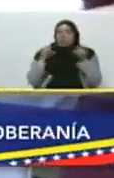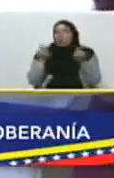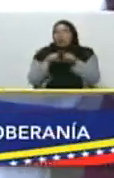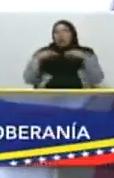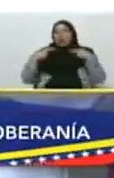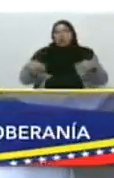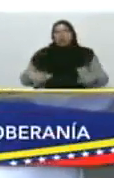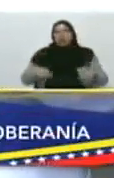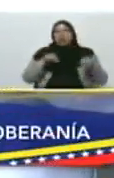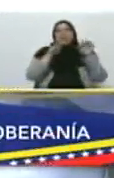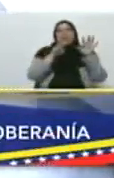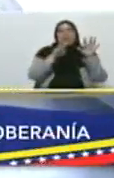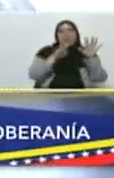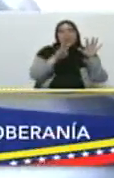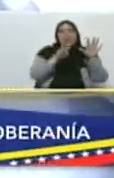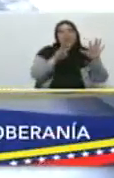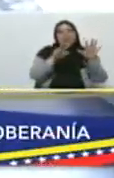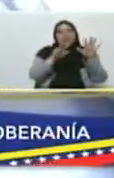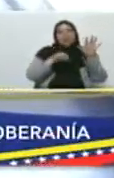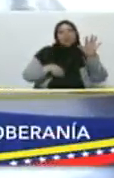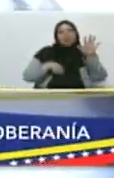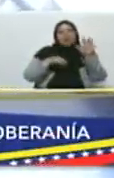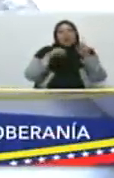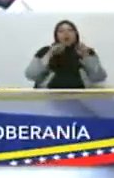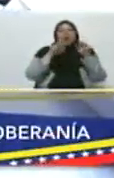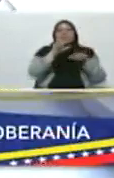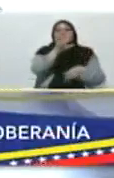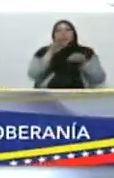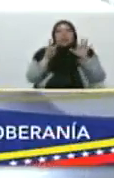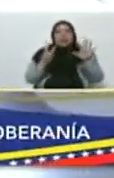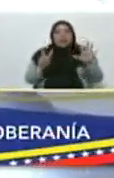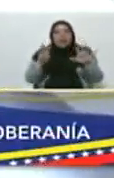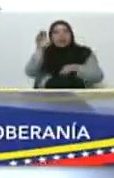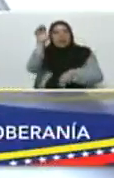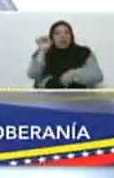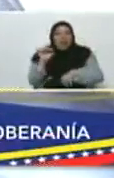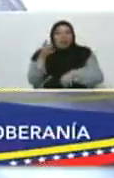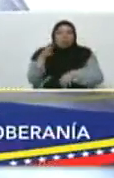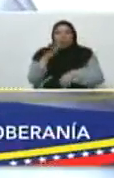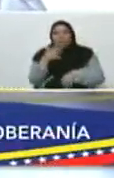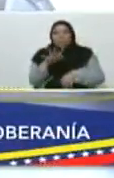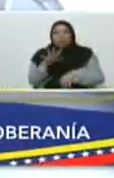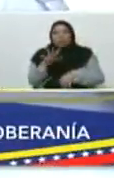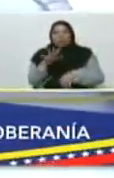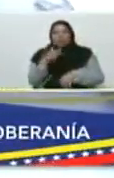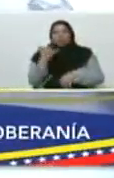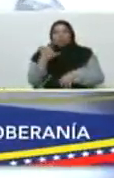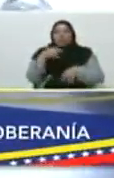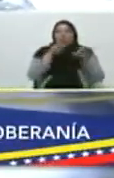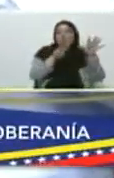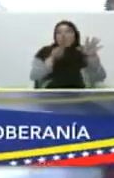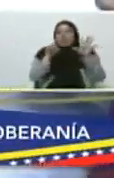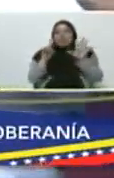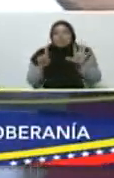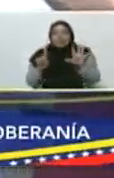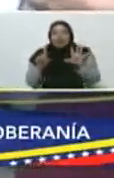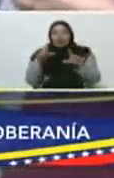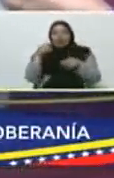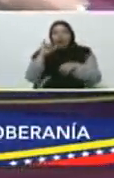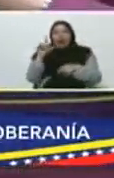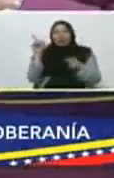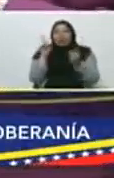37 grados centígrados, oxígeno, 5% de CO2, y las tenemos en frasquitos. Correcto.